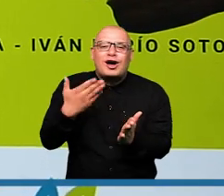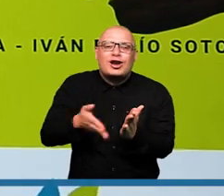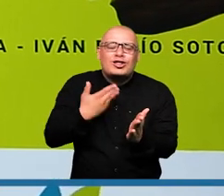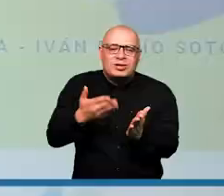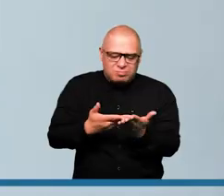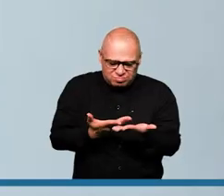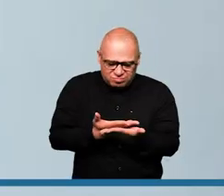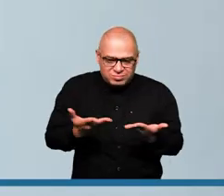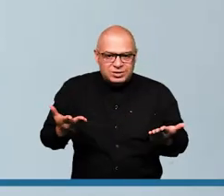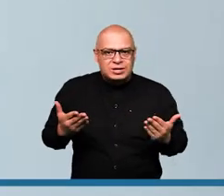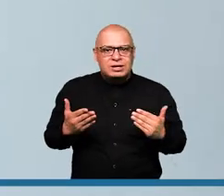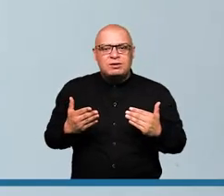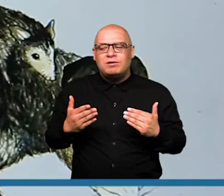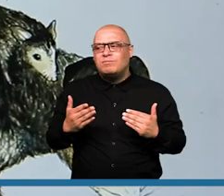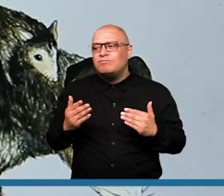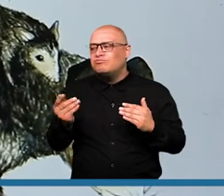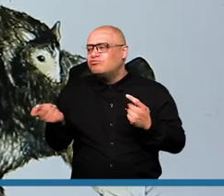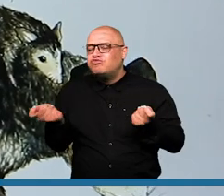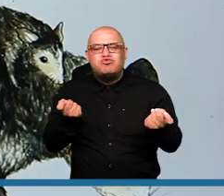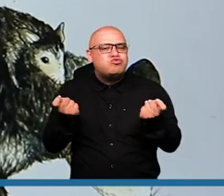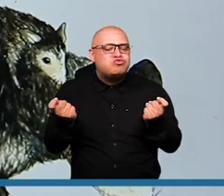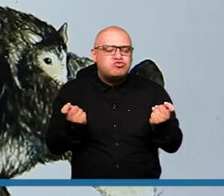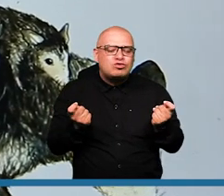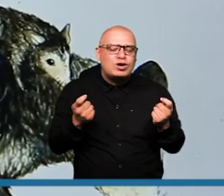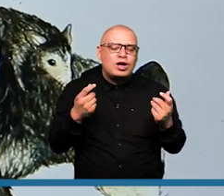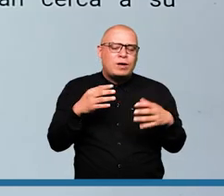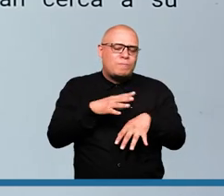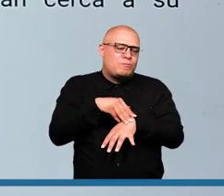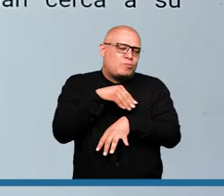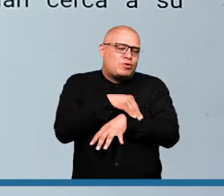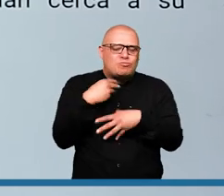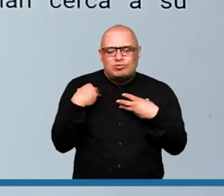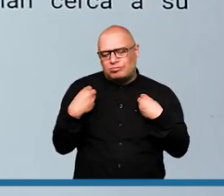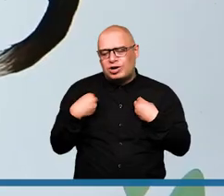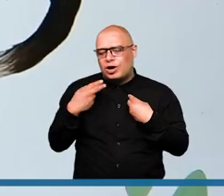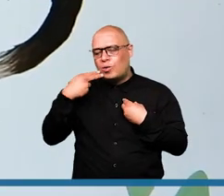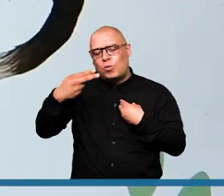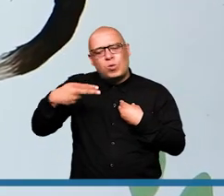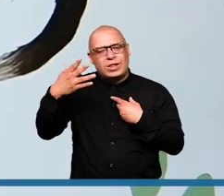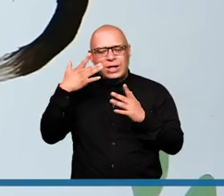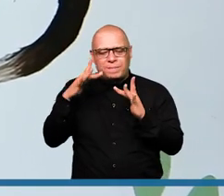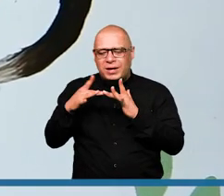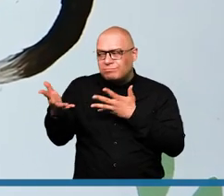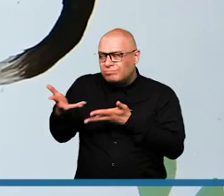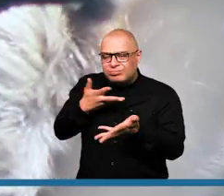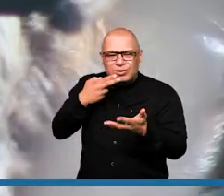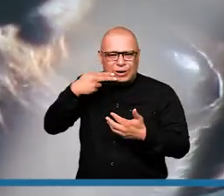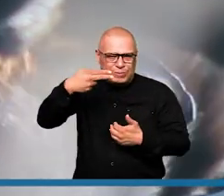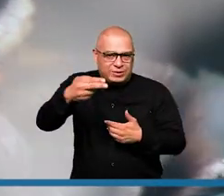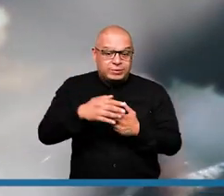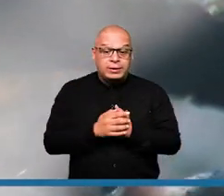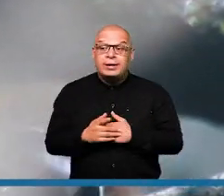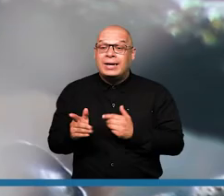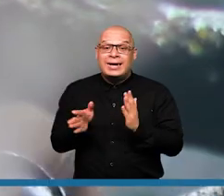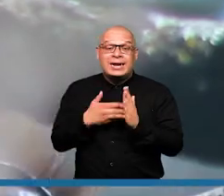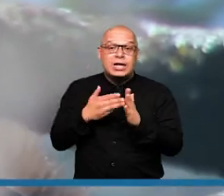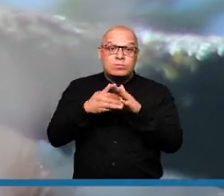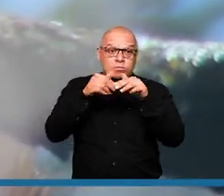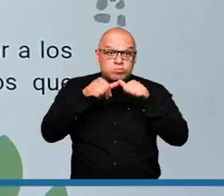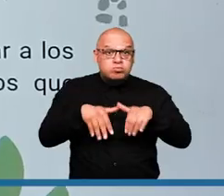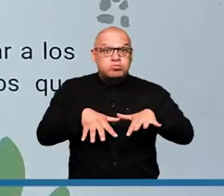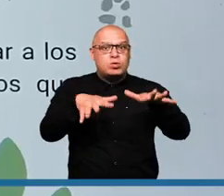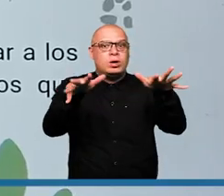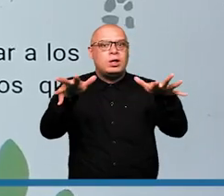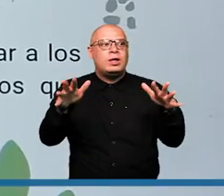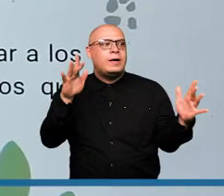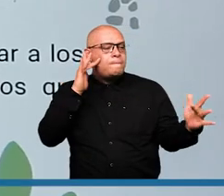mis vecinos peludos del área metropolitana, cuentos para aprender en familia. Entonces la idea es que esta divulgación científica pueda llevar un lenguaje